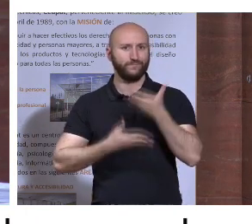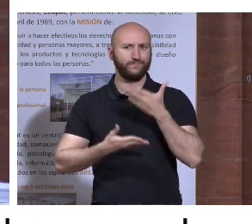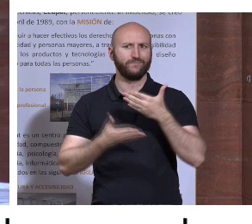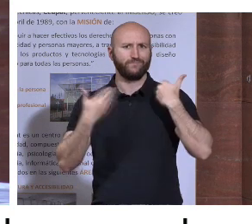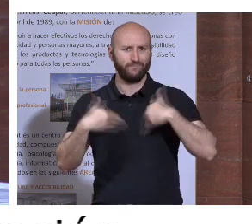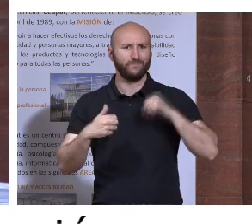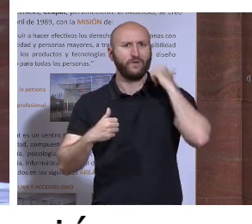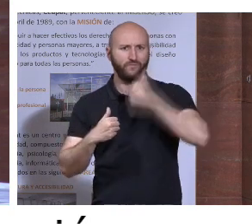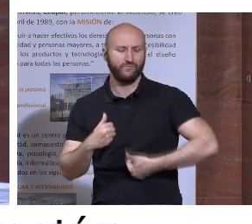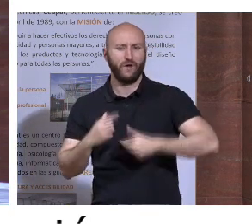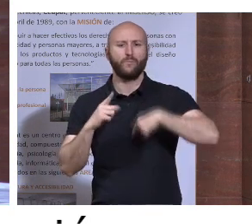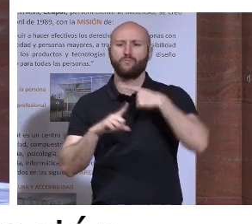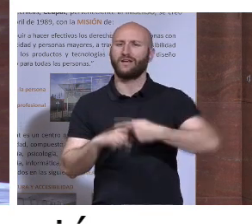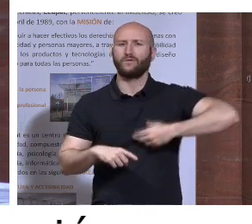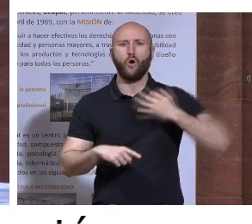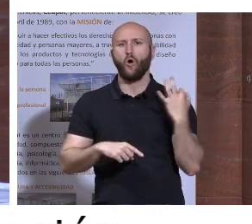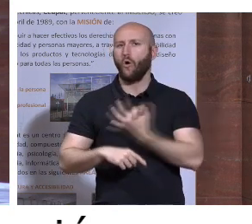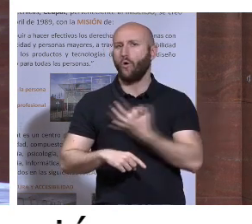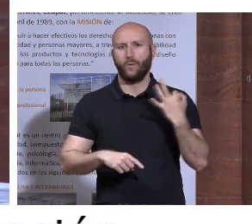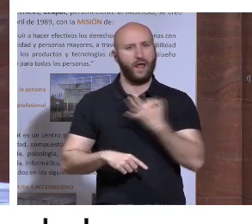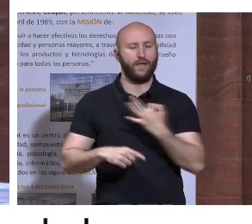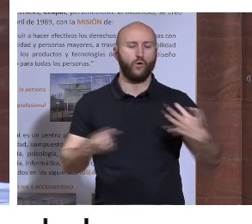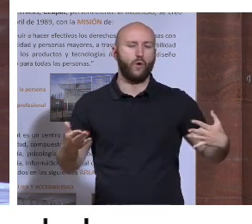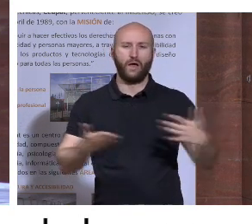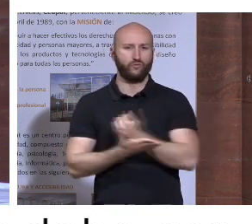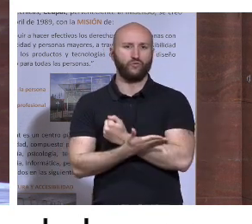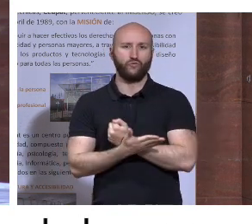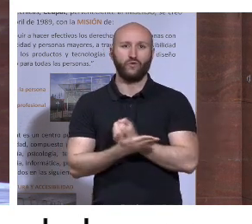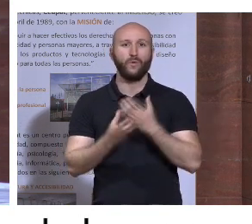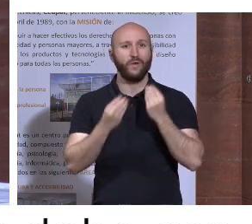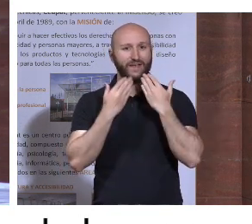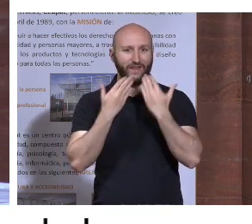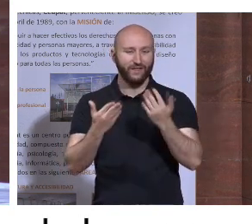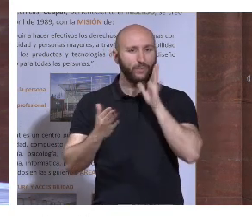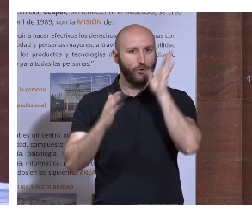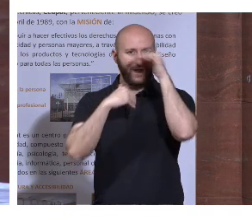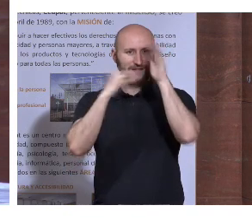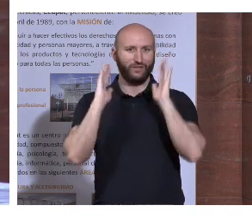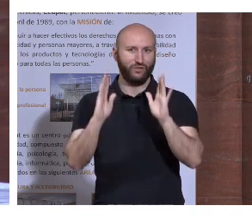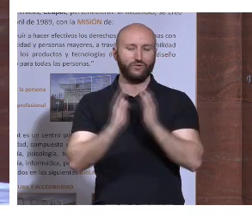y debe ser obligatorio para todos. Muchas gracias por su atención.